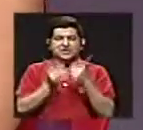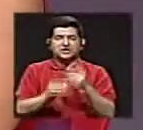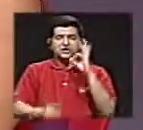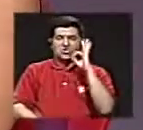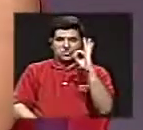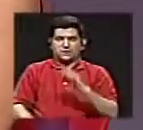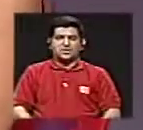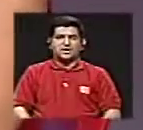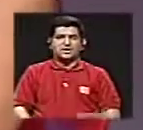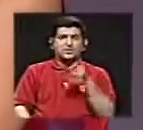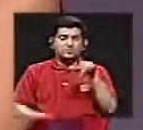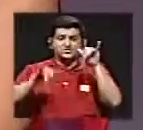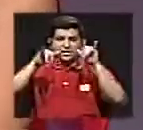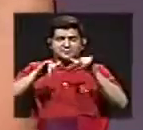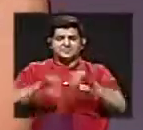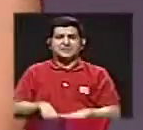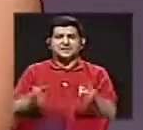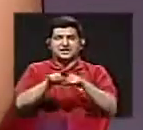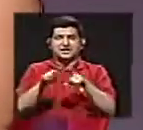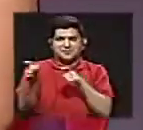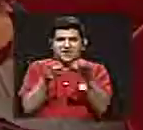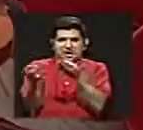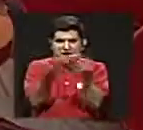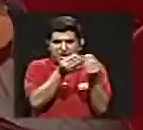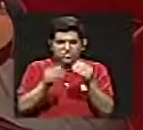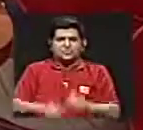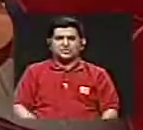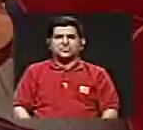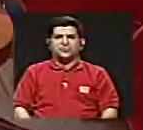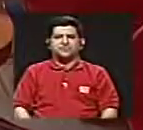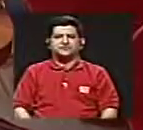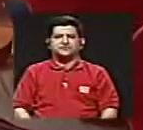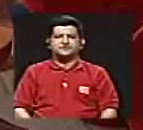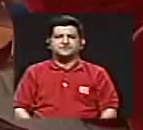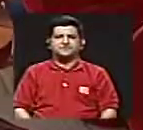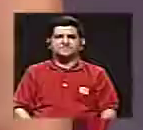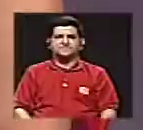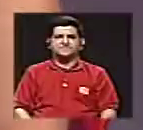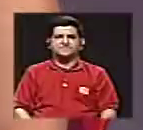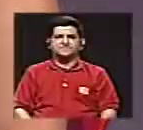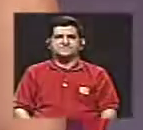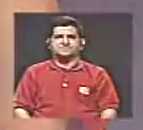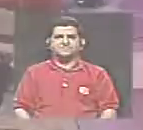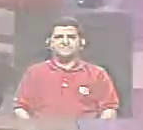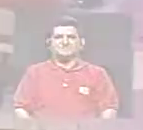salga bien, que ustedes mantengan las tierras y que podamos seguir disfrutando de la Caribe Sur. Gracias por invitarnos.